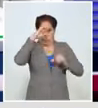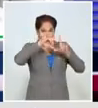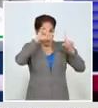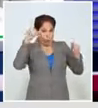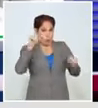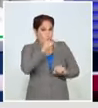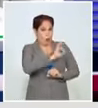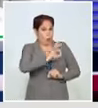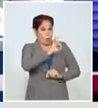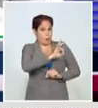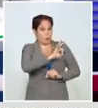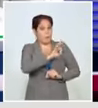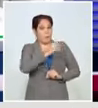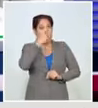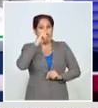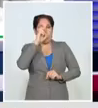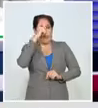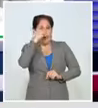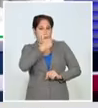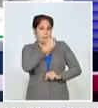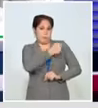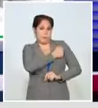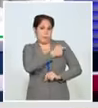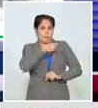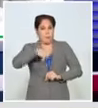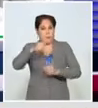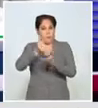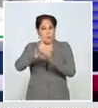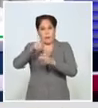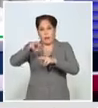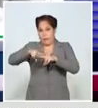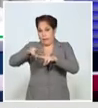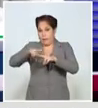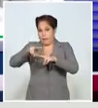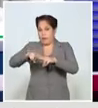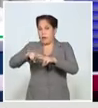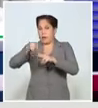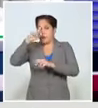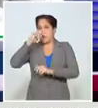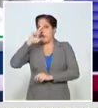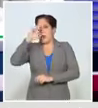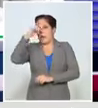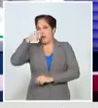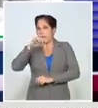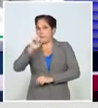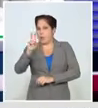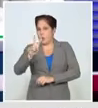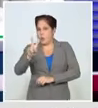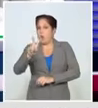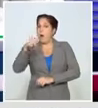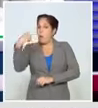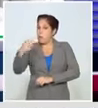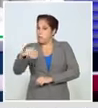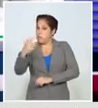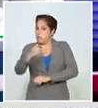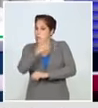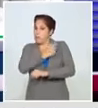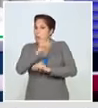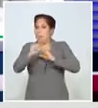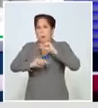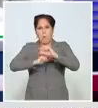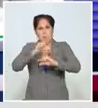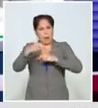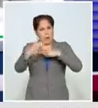con Abdala, y aquí en la capital cubana con Soberana 02, los ensayos clínicos que se vienen